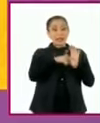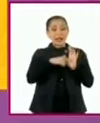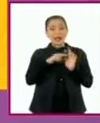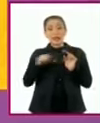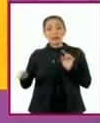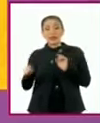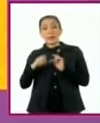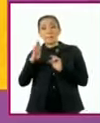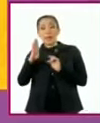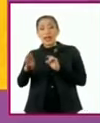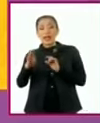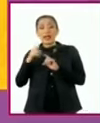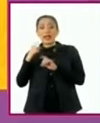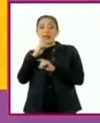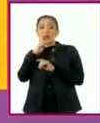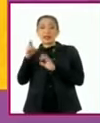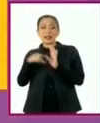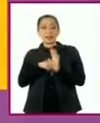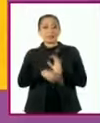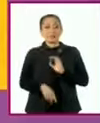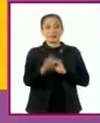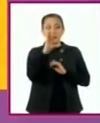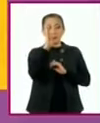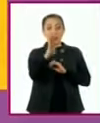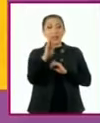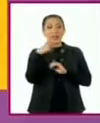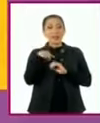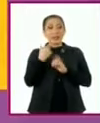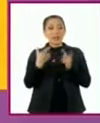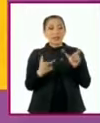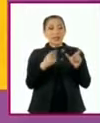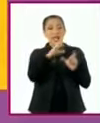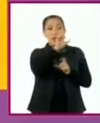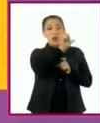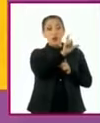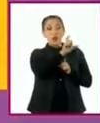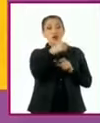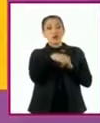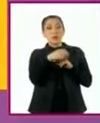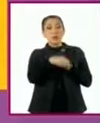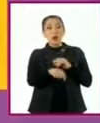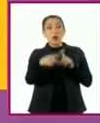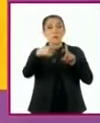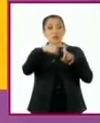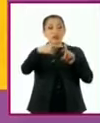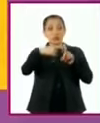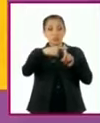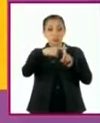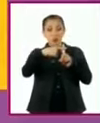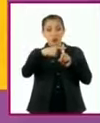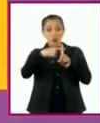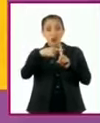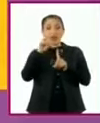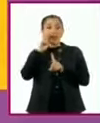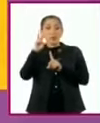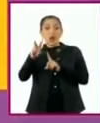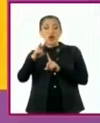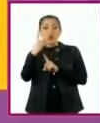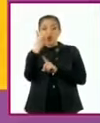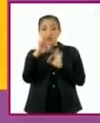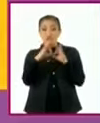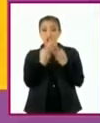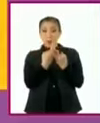C negativo. Condición B, que el cociente de la división sea un número con signo positivo. Aquí tenemos dos